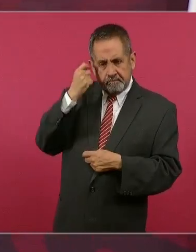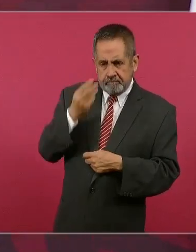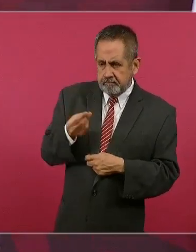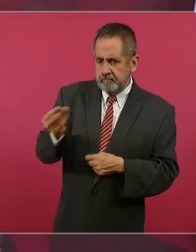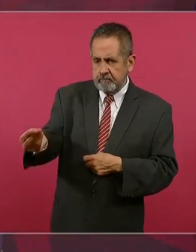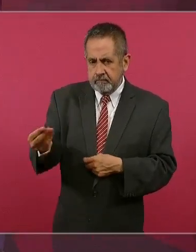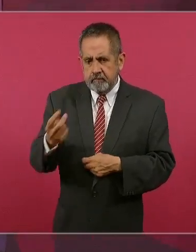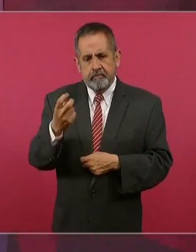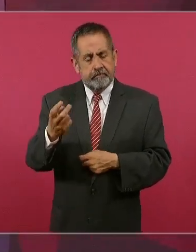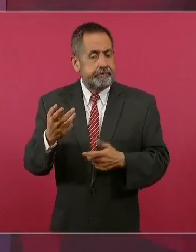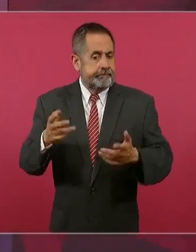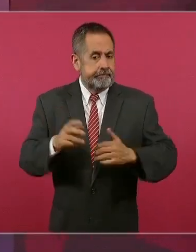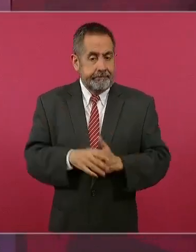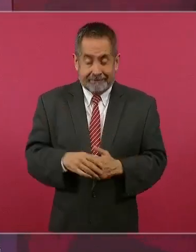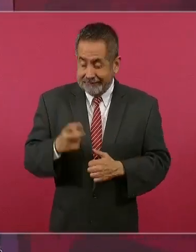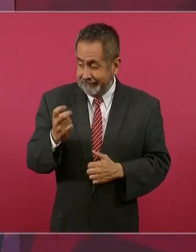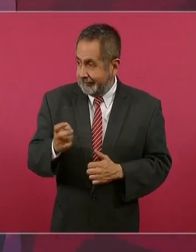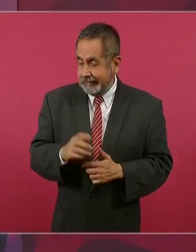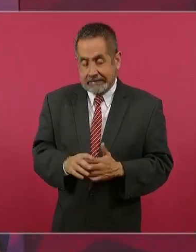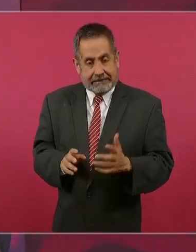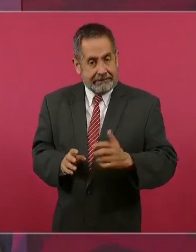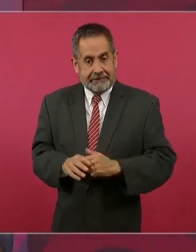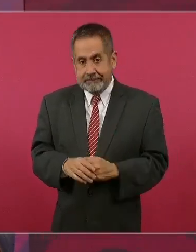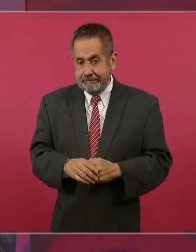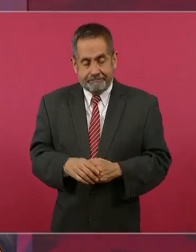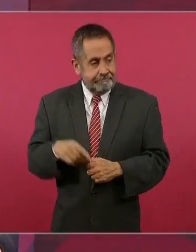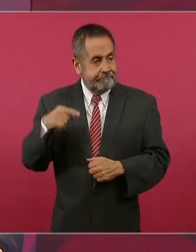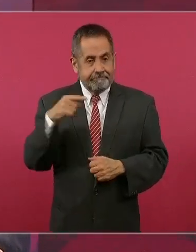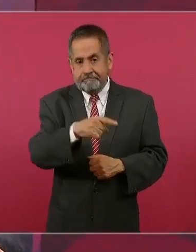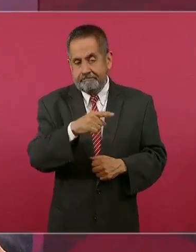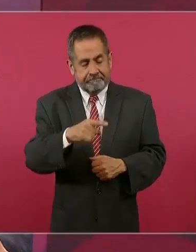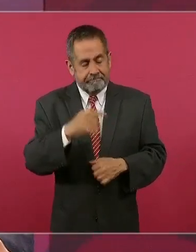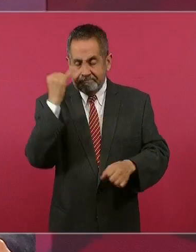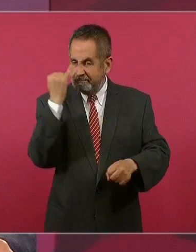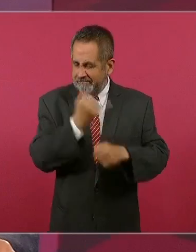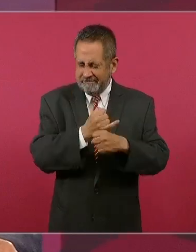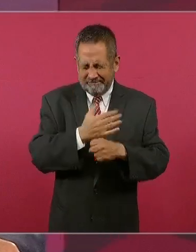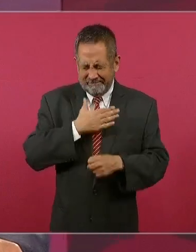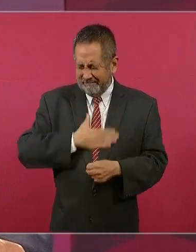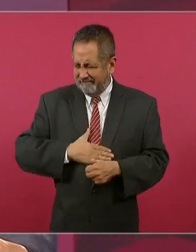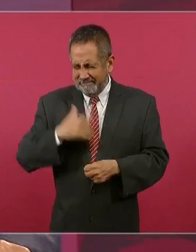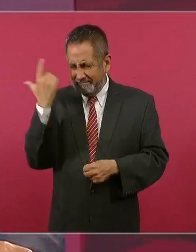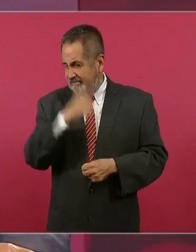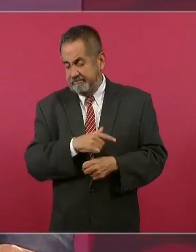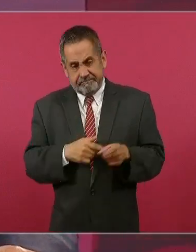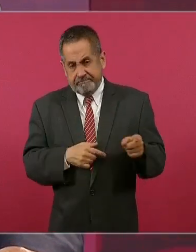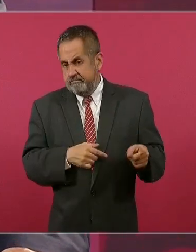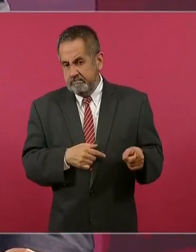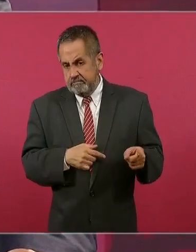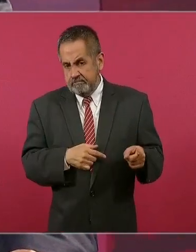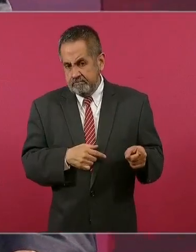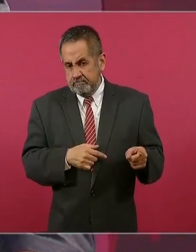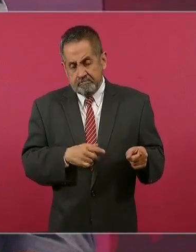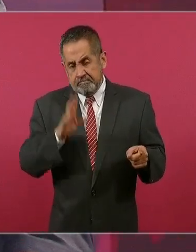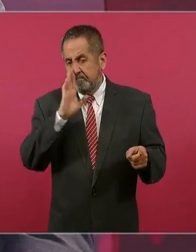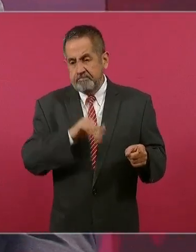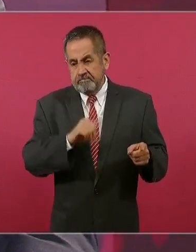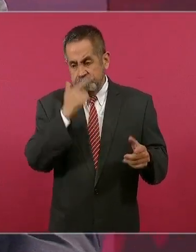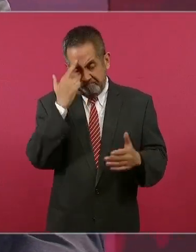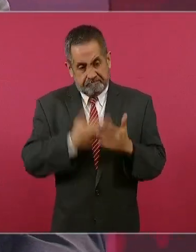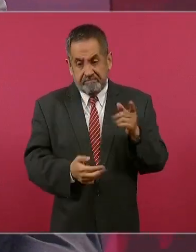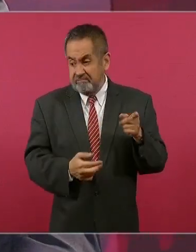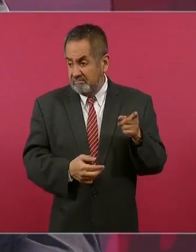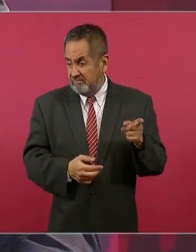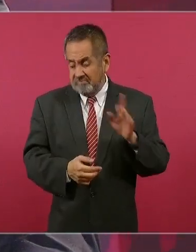porque eso fue una infamia que se cometió,